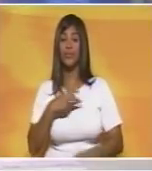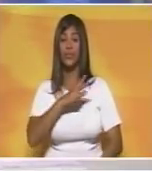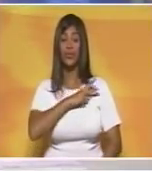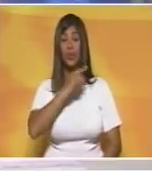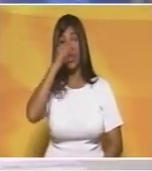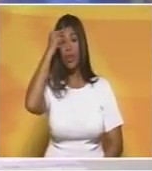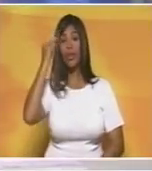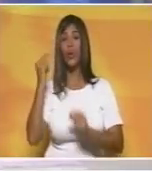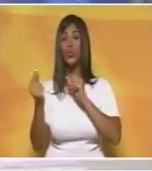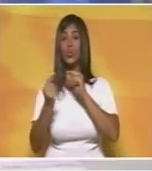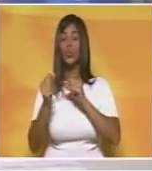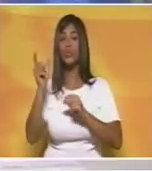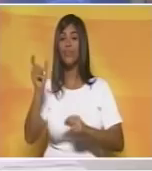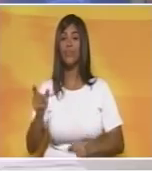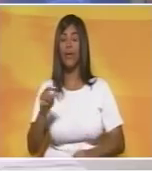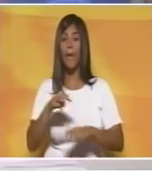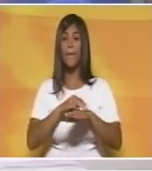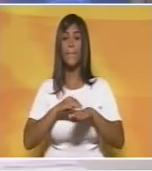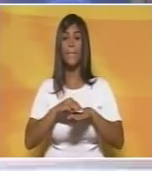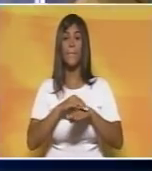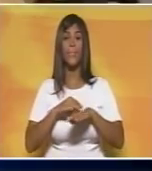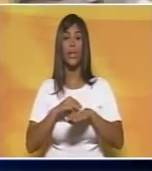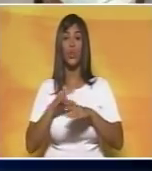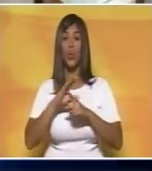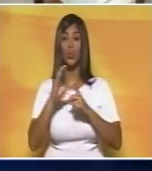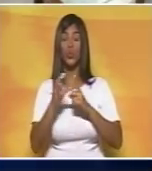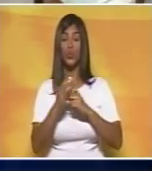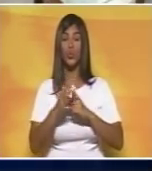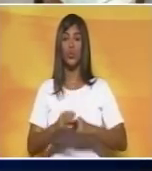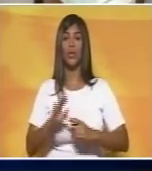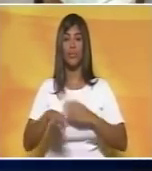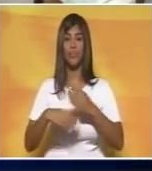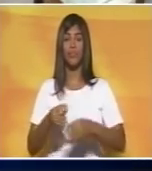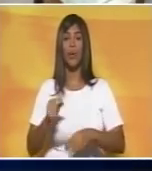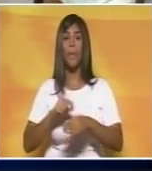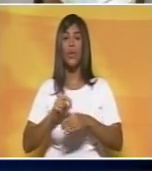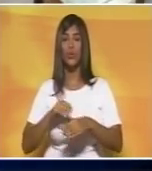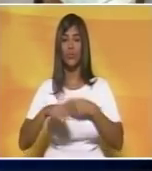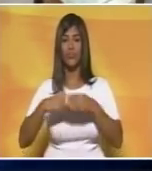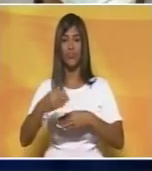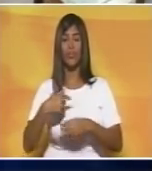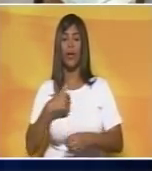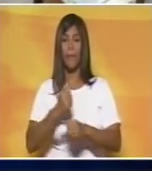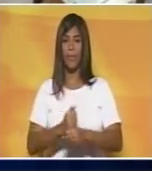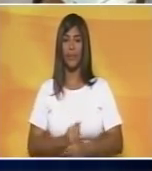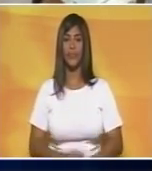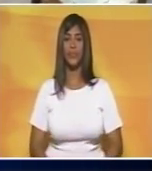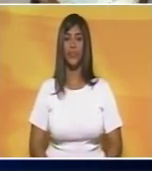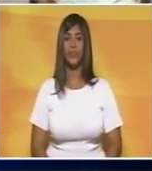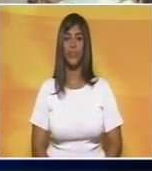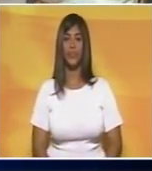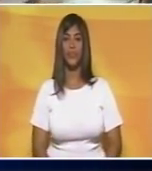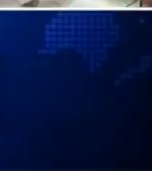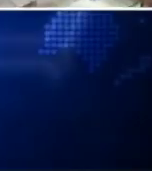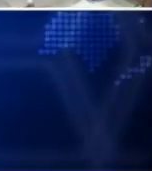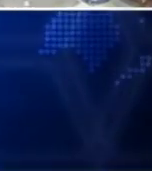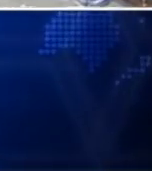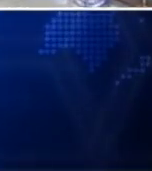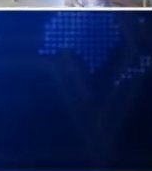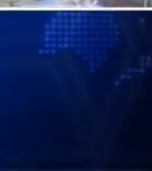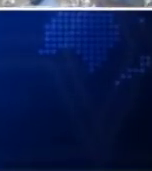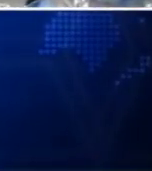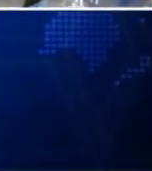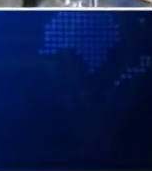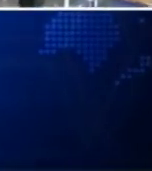estará conversando con Ernesto Villegas, ministro de Cultura. Eso será en pocos minutos. Ya se encuentra en el estudio. Ya venimos.